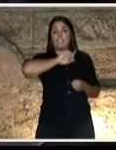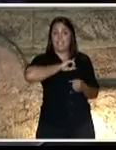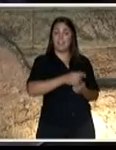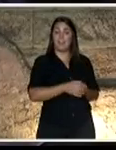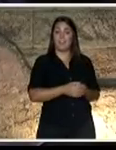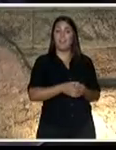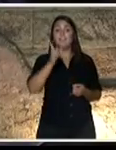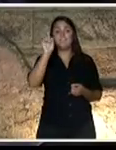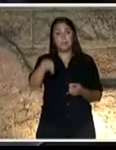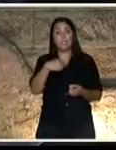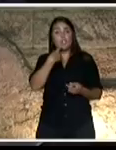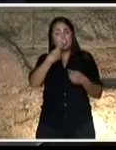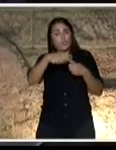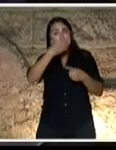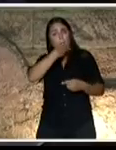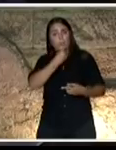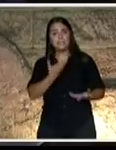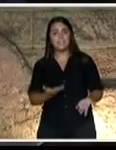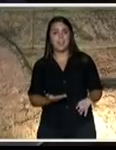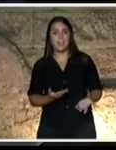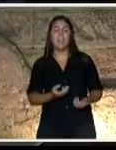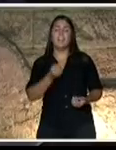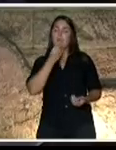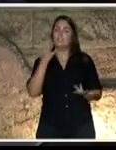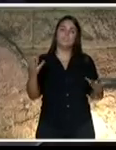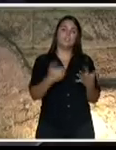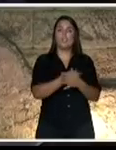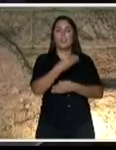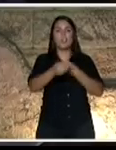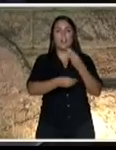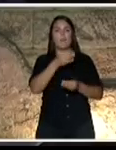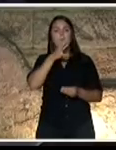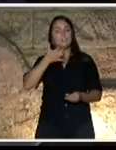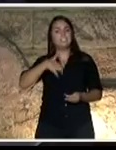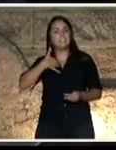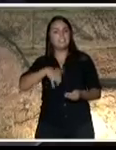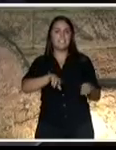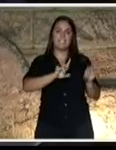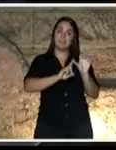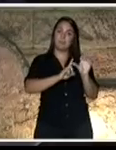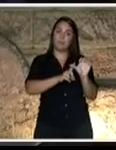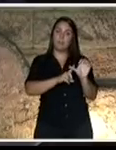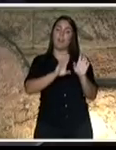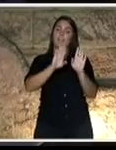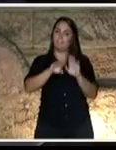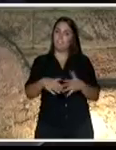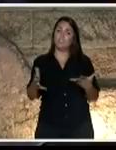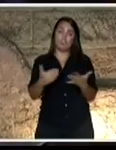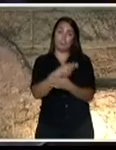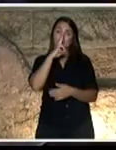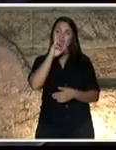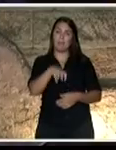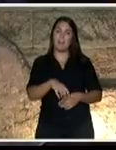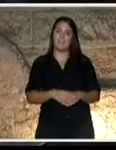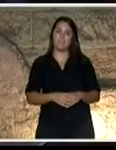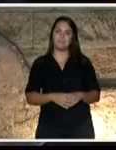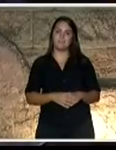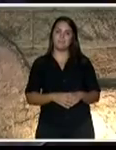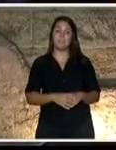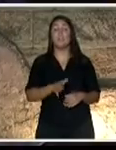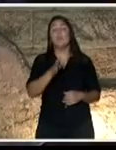nos piropea y todo lo que hagamos por esta Sevilla y Extremadura es rentable. Por